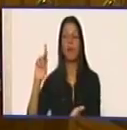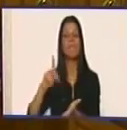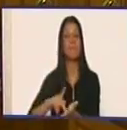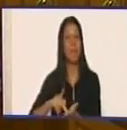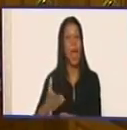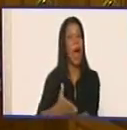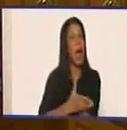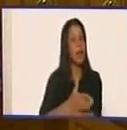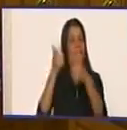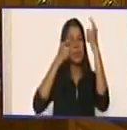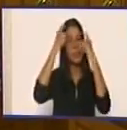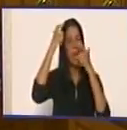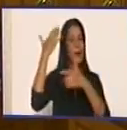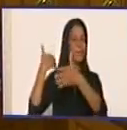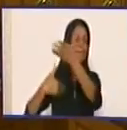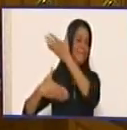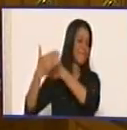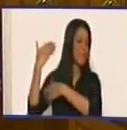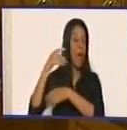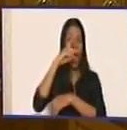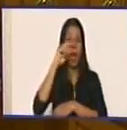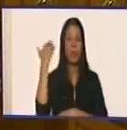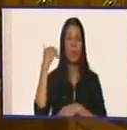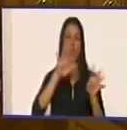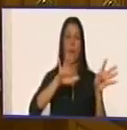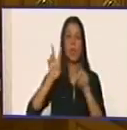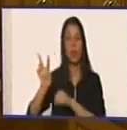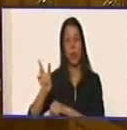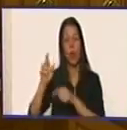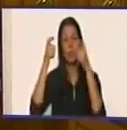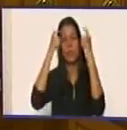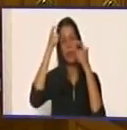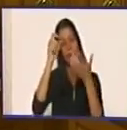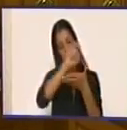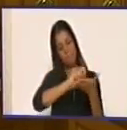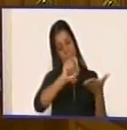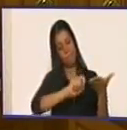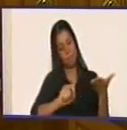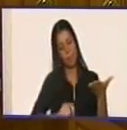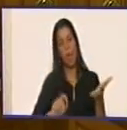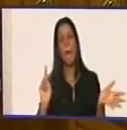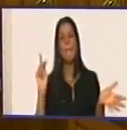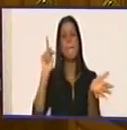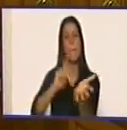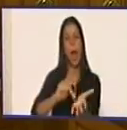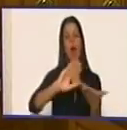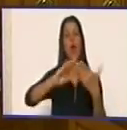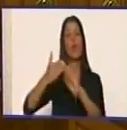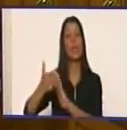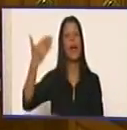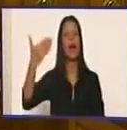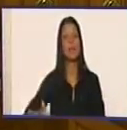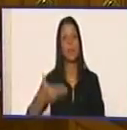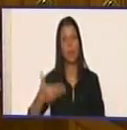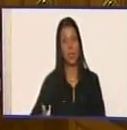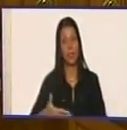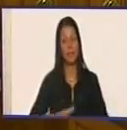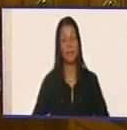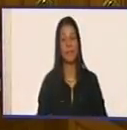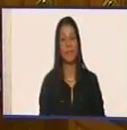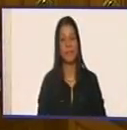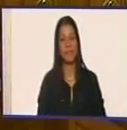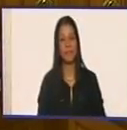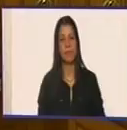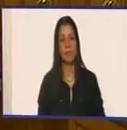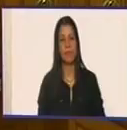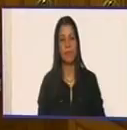militar del 92, hablaba de participación política. Luego, y esto es bien importante, se va